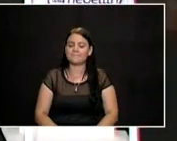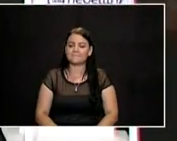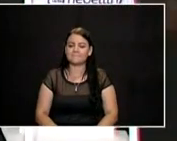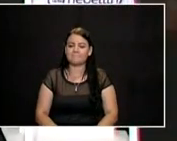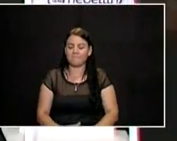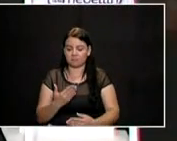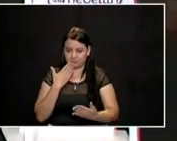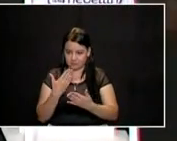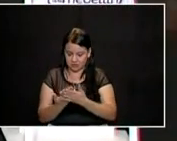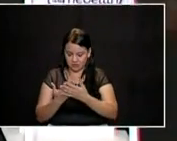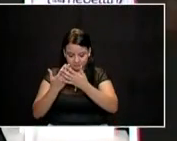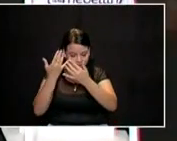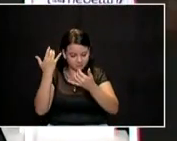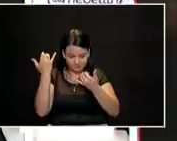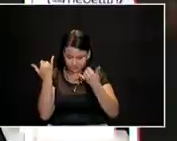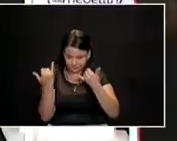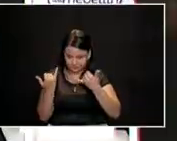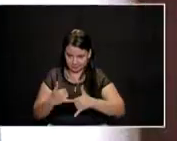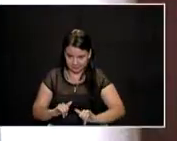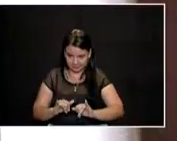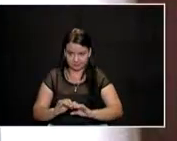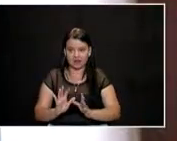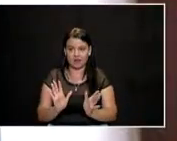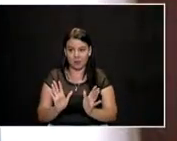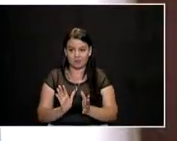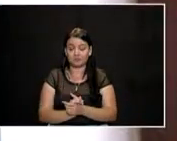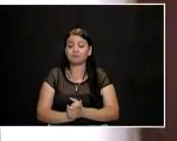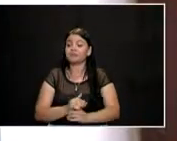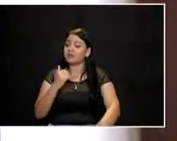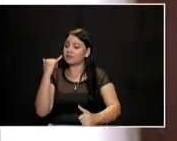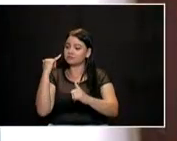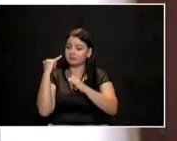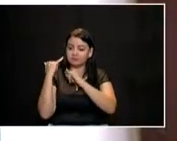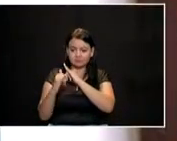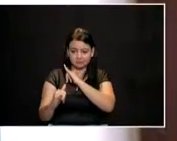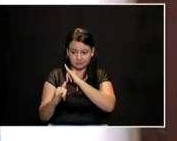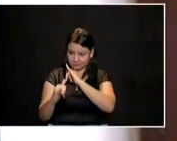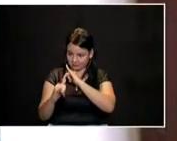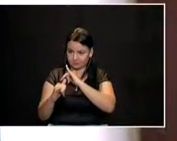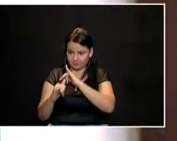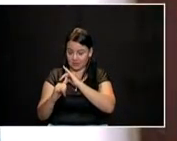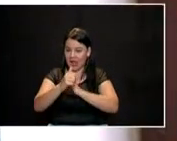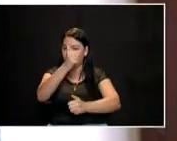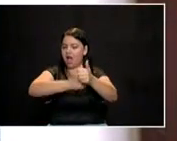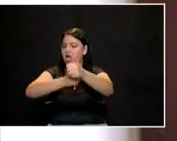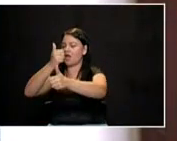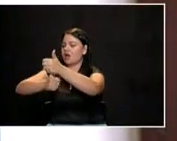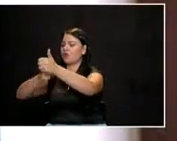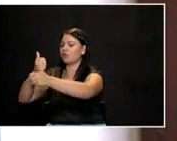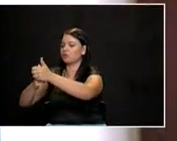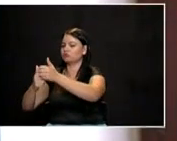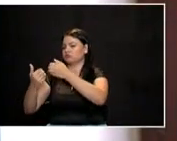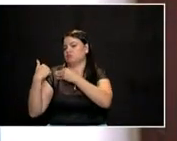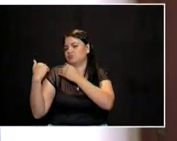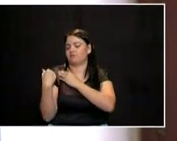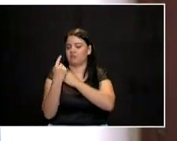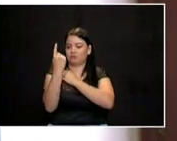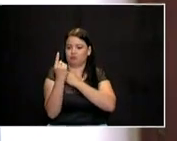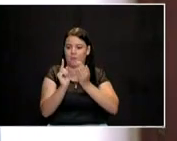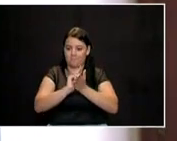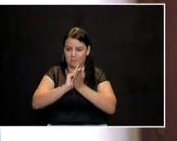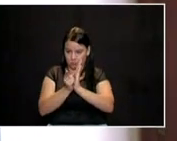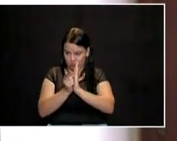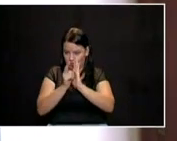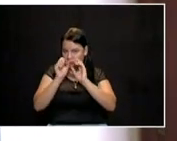nuevo bloque en la hora del debate y vamos con la última parte donde cada uno de ustedes tiene un minuto para hablar de lo que